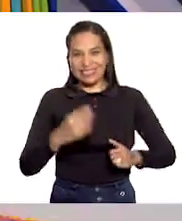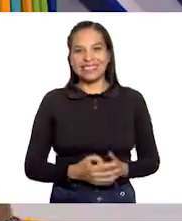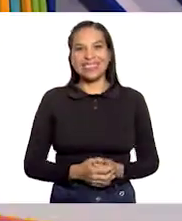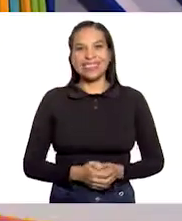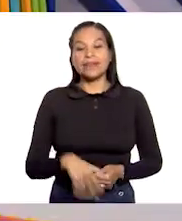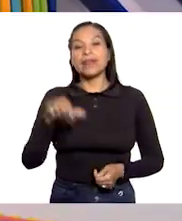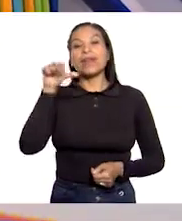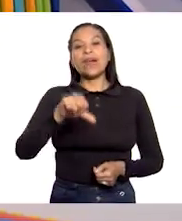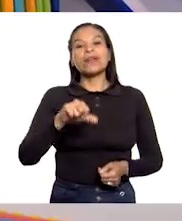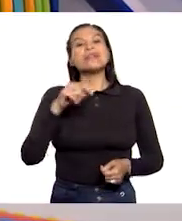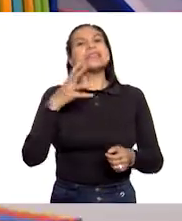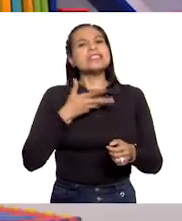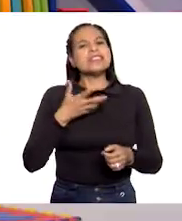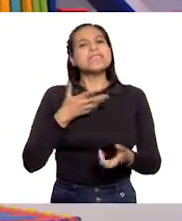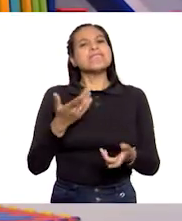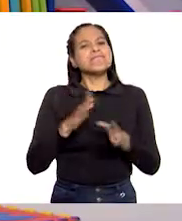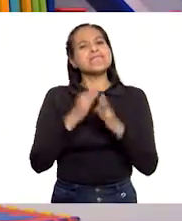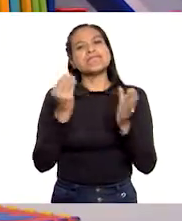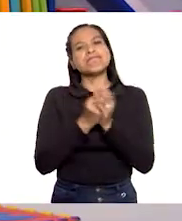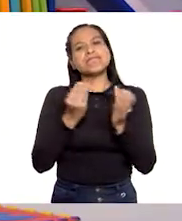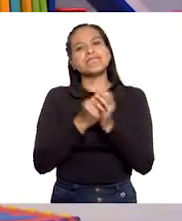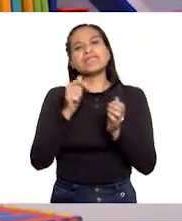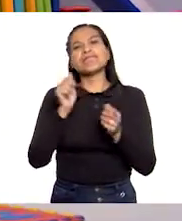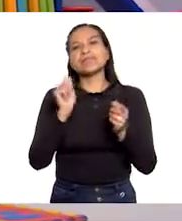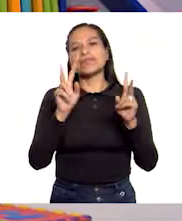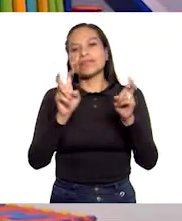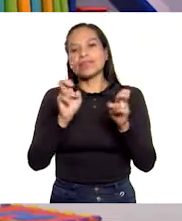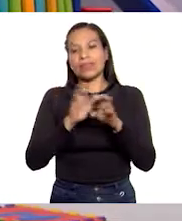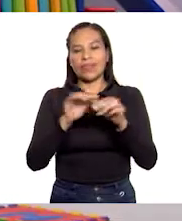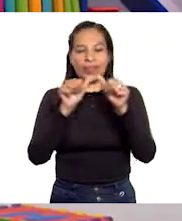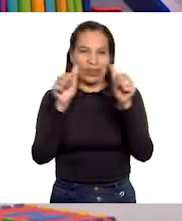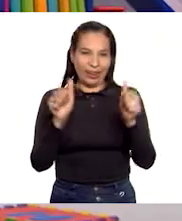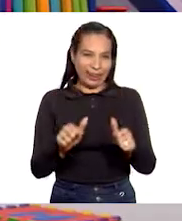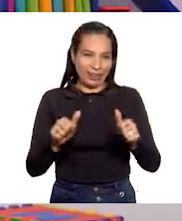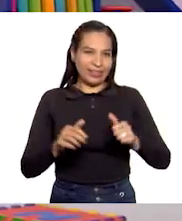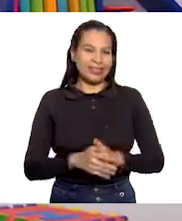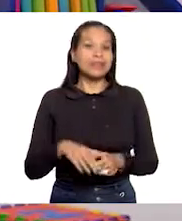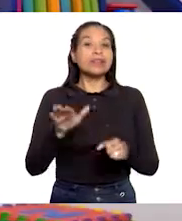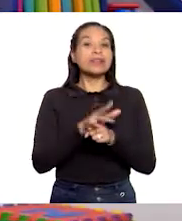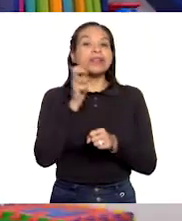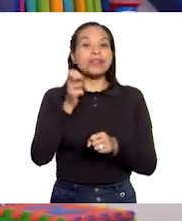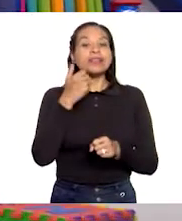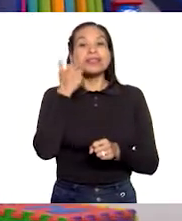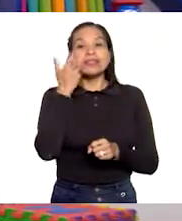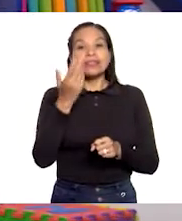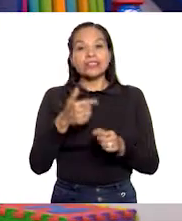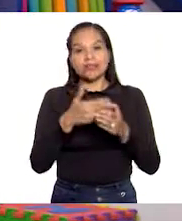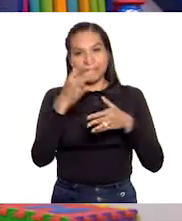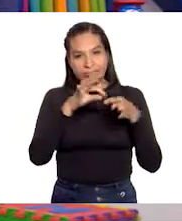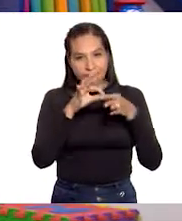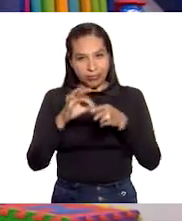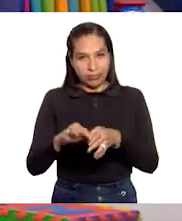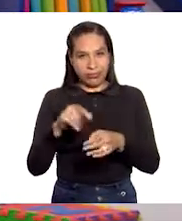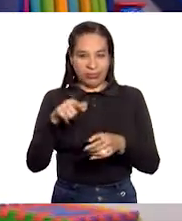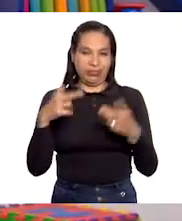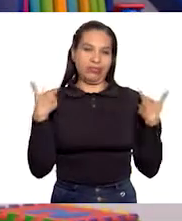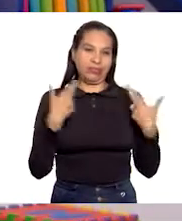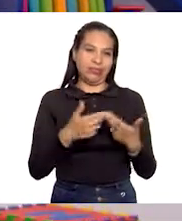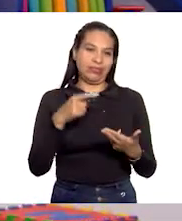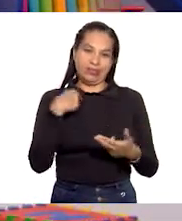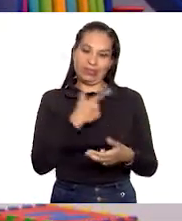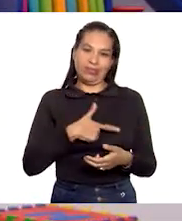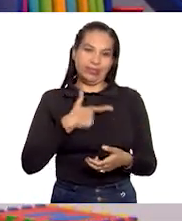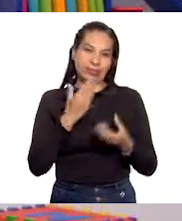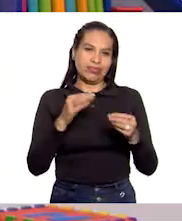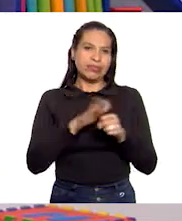3. Hoy vamos a tener nuestra clase de asignatura de artes. Y para eso quisiera yo presentar a esta maestra que me